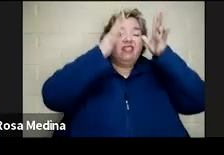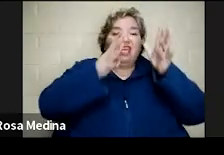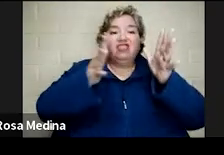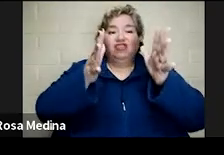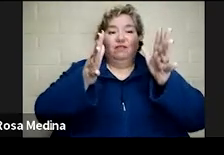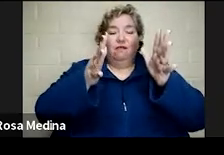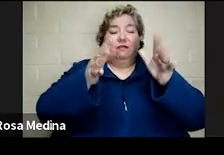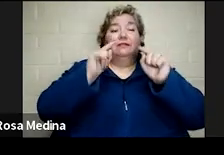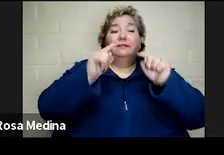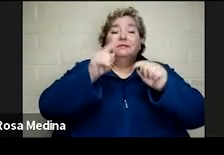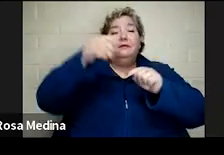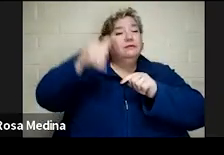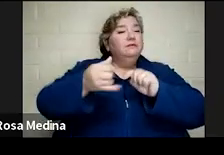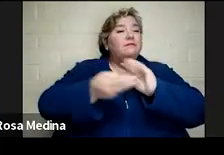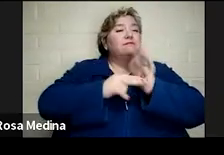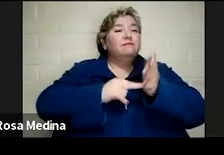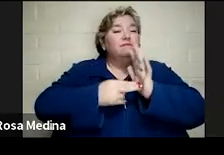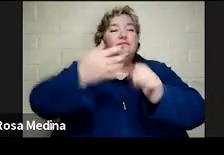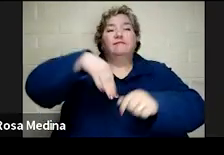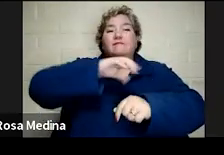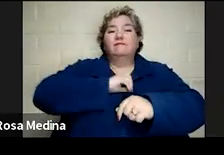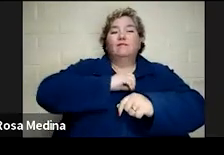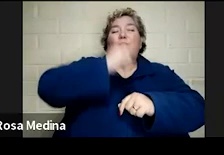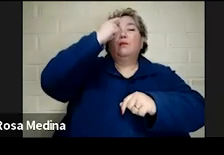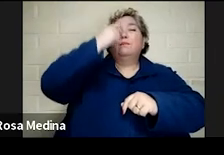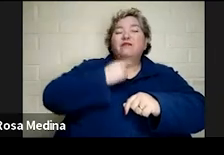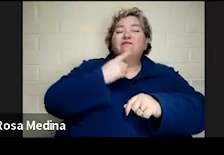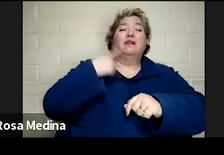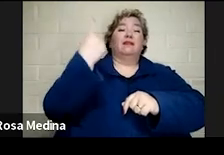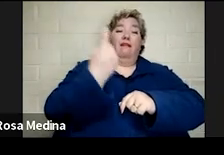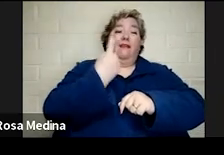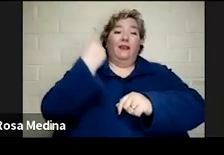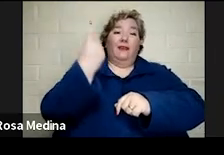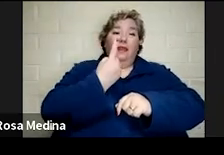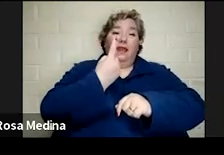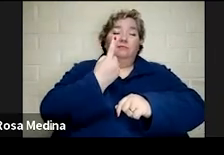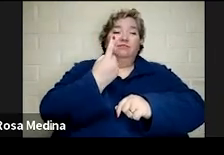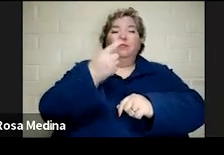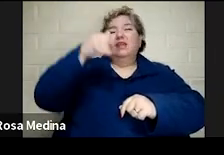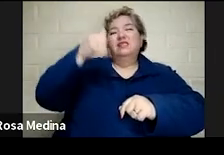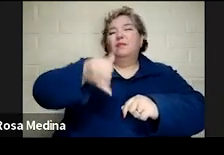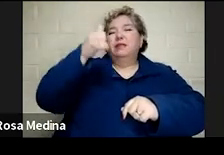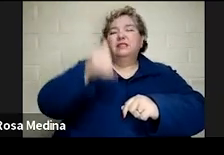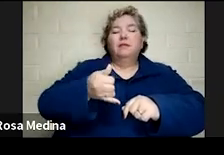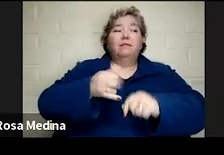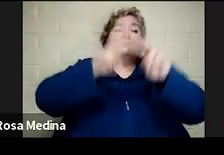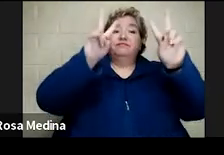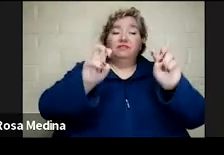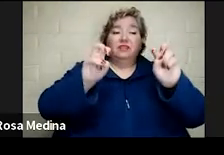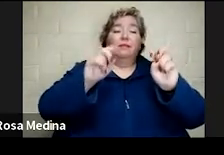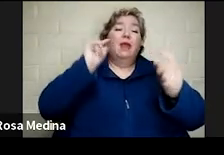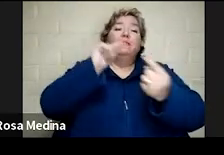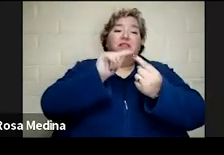vemos es el perfil cognitivo en general, y siempre insertado en el contexto de ese niño en específico.